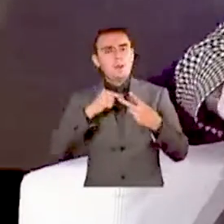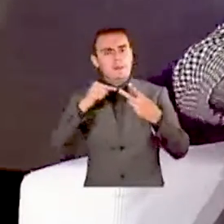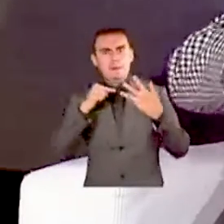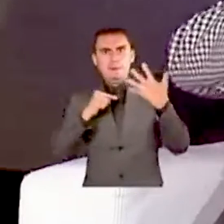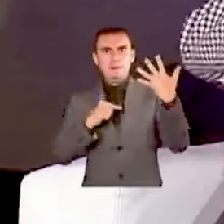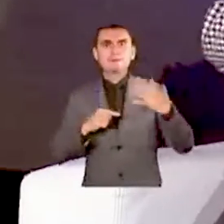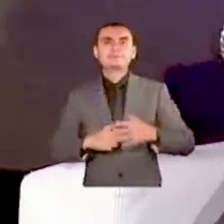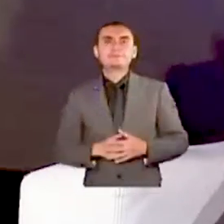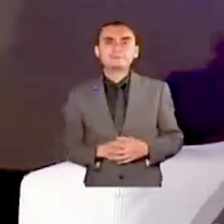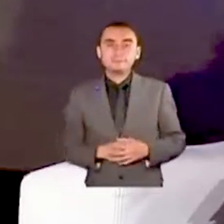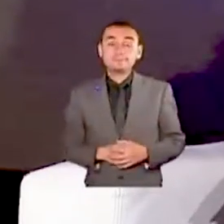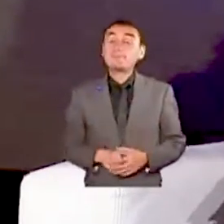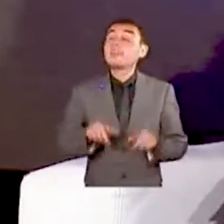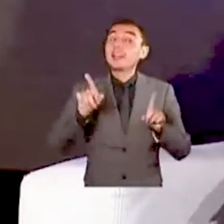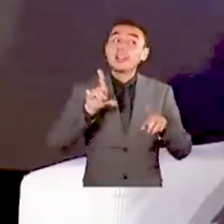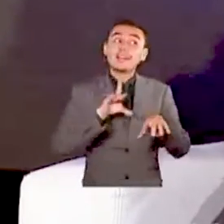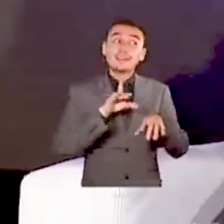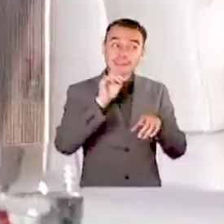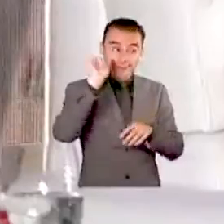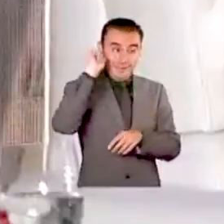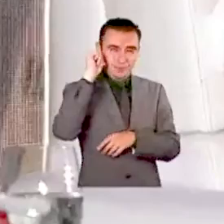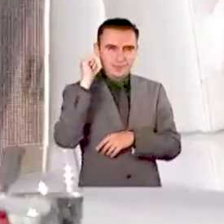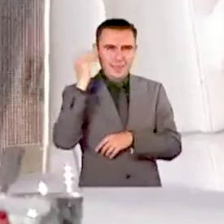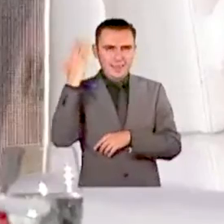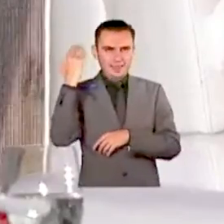países. Doctora Diana, recuerde la preocupación que